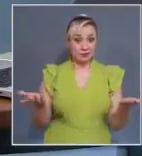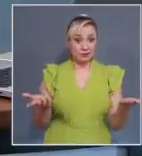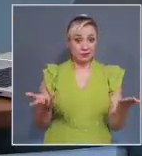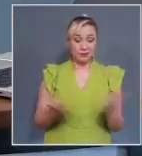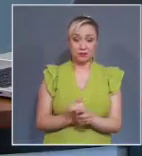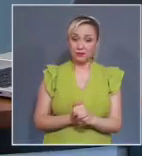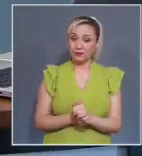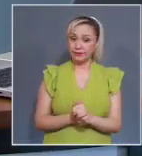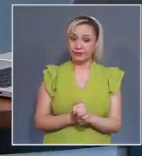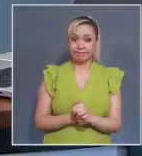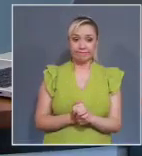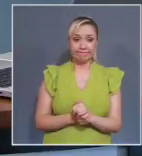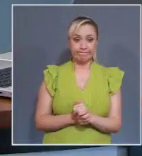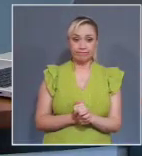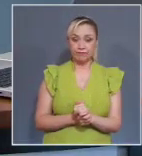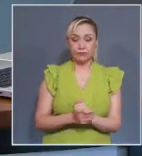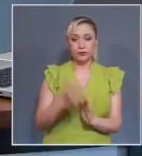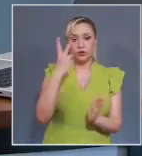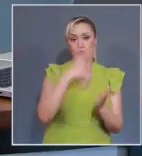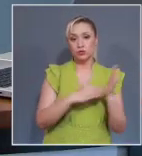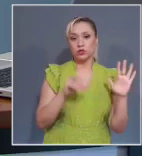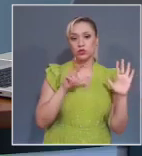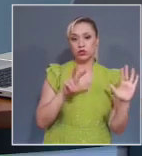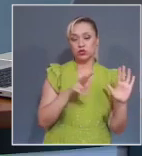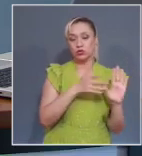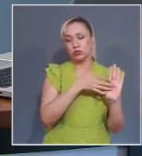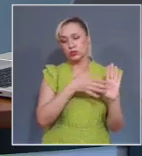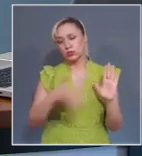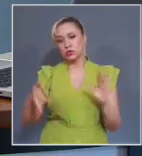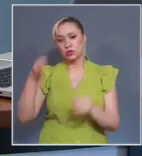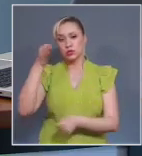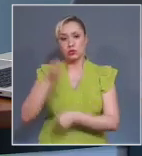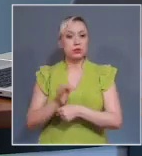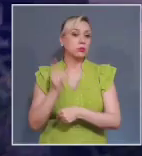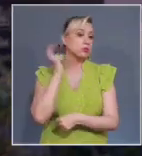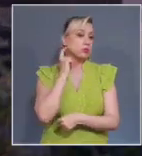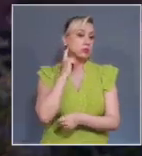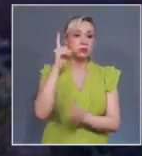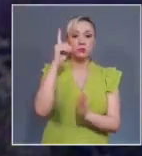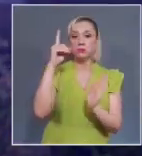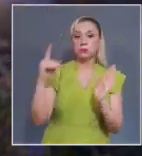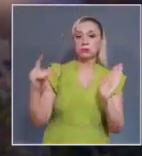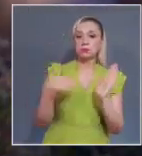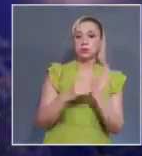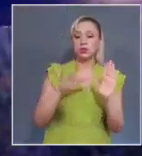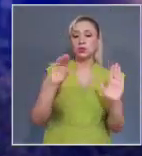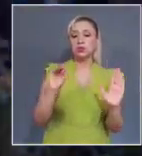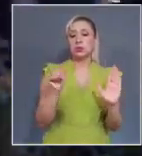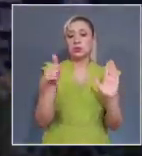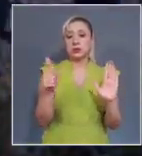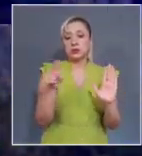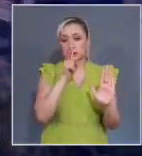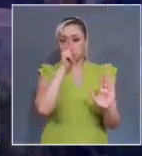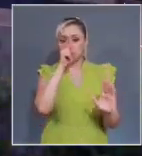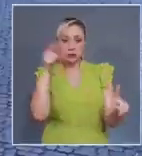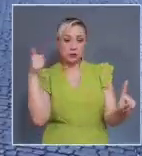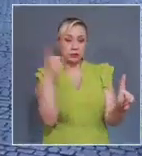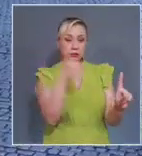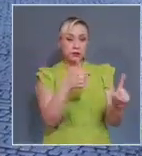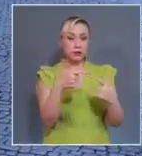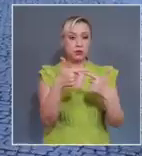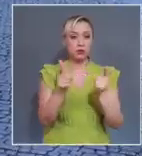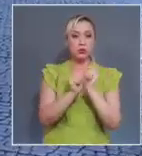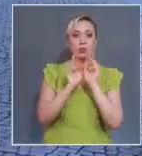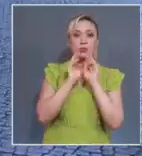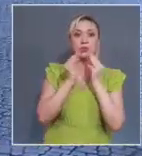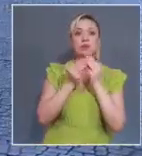De 2018 a la fecha se han registrado 1.096 ataques y amenazas por parte de grupos criminales contra